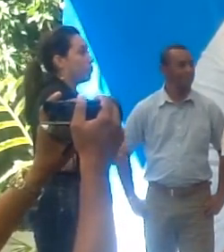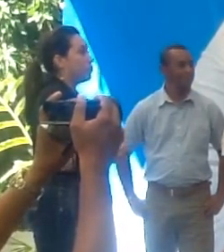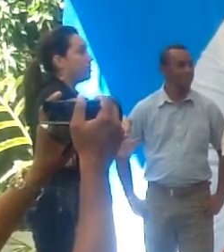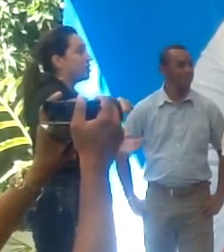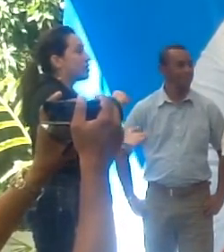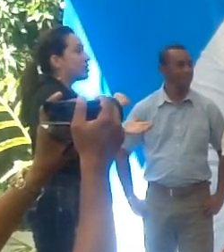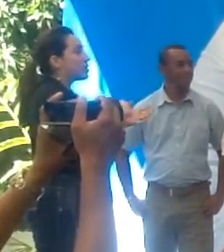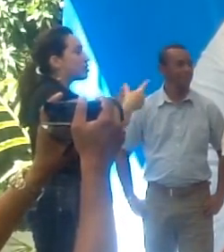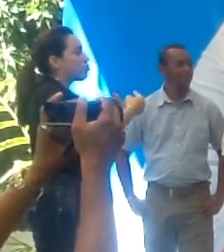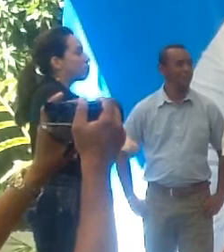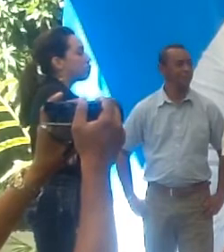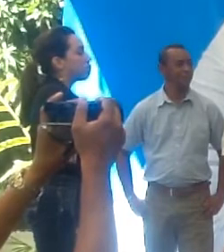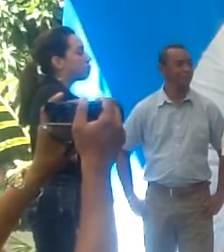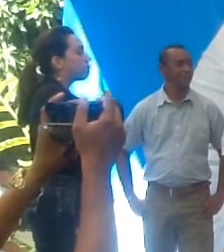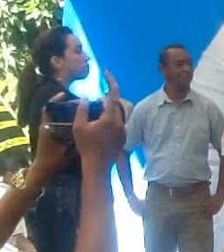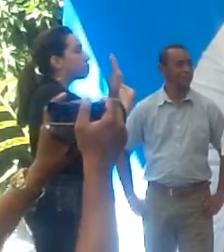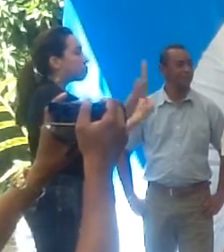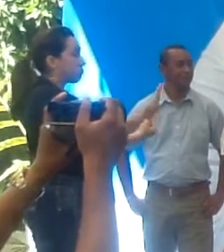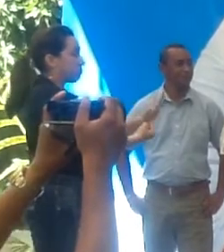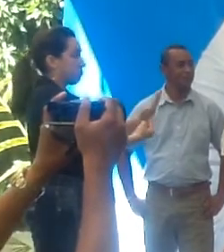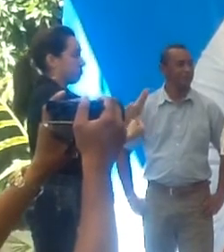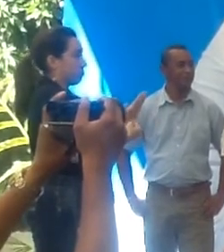que representa